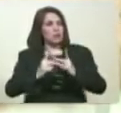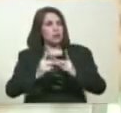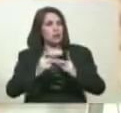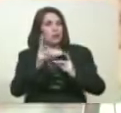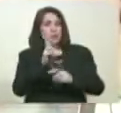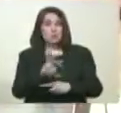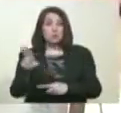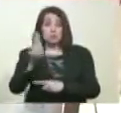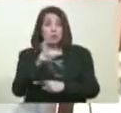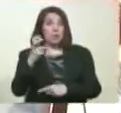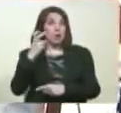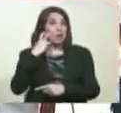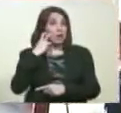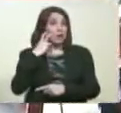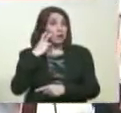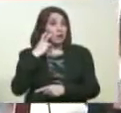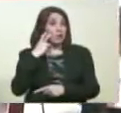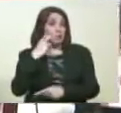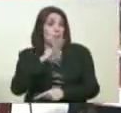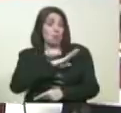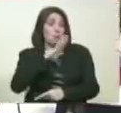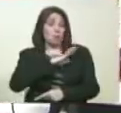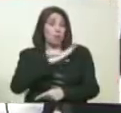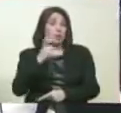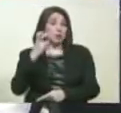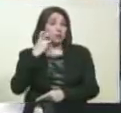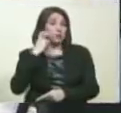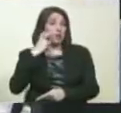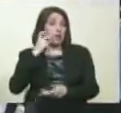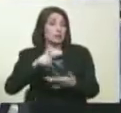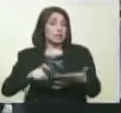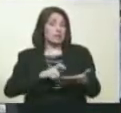cacao carenero para el Choco Full,